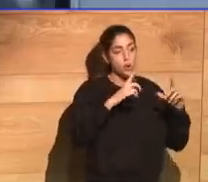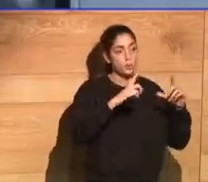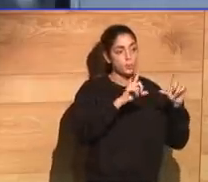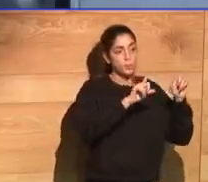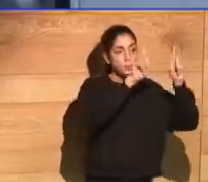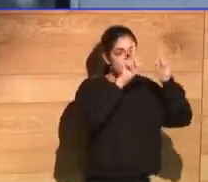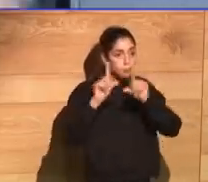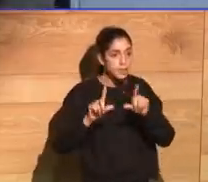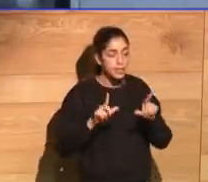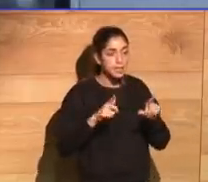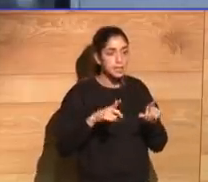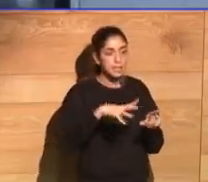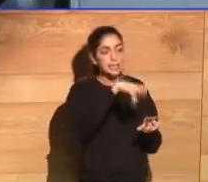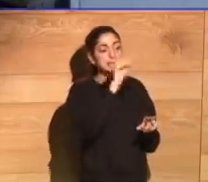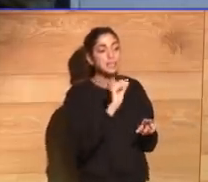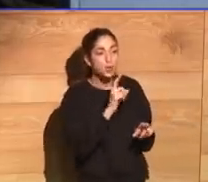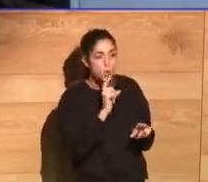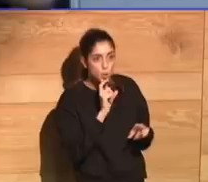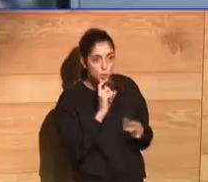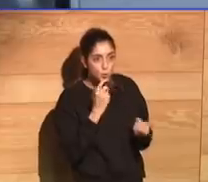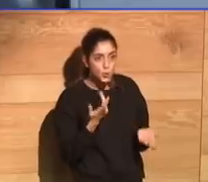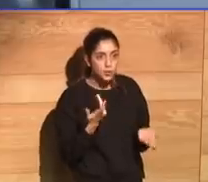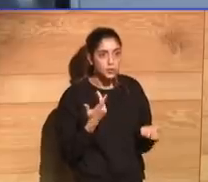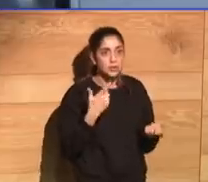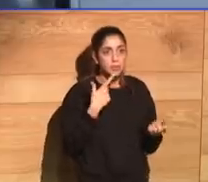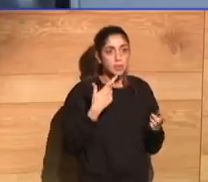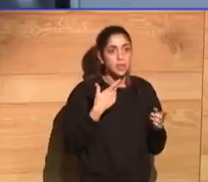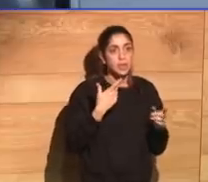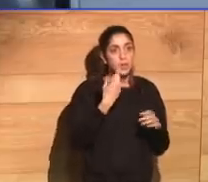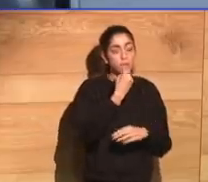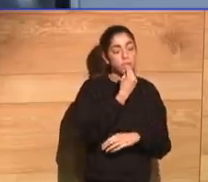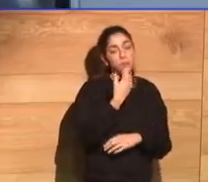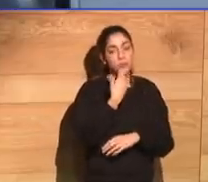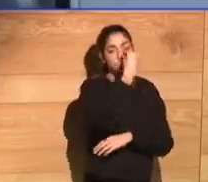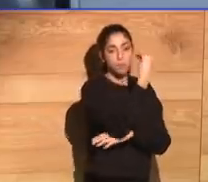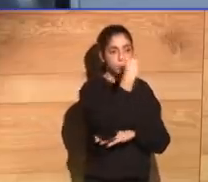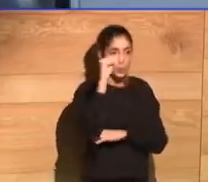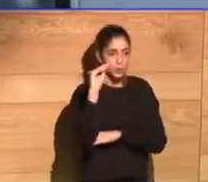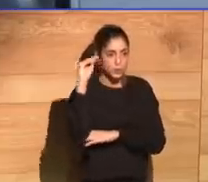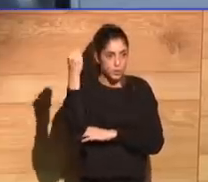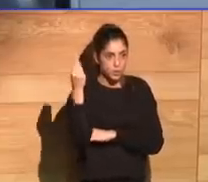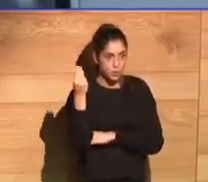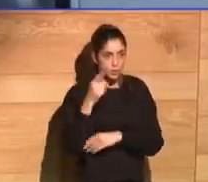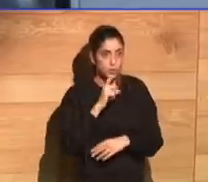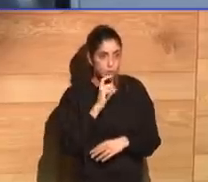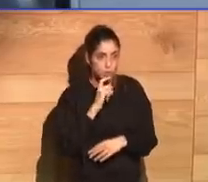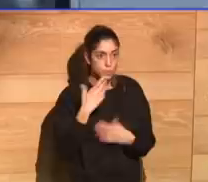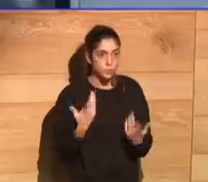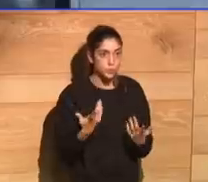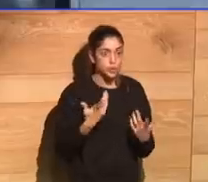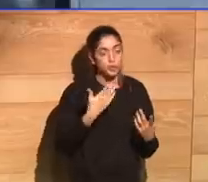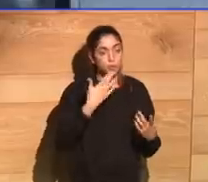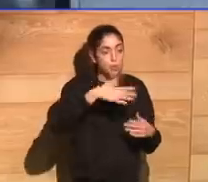es completamente distinto a estas composiciones horizontales de Donner y Answorth. O sea, filosóficamente está en un sitio completamente